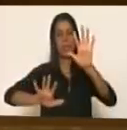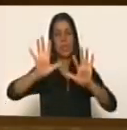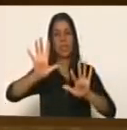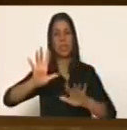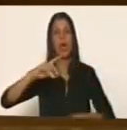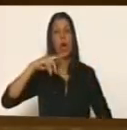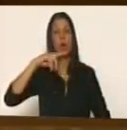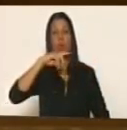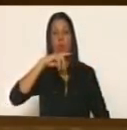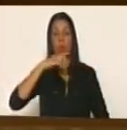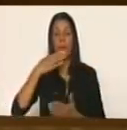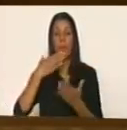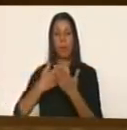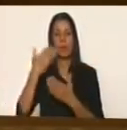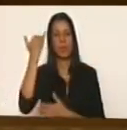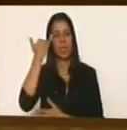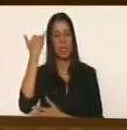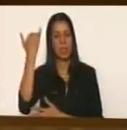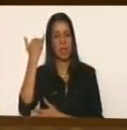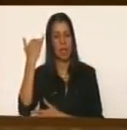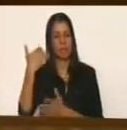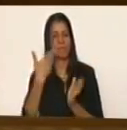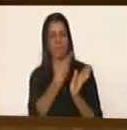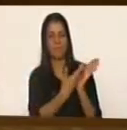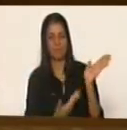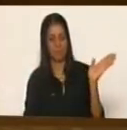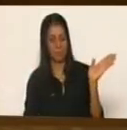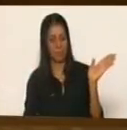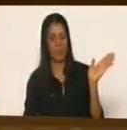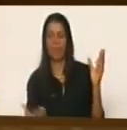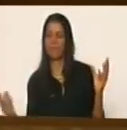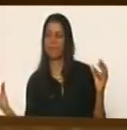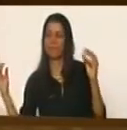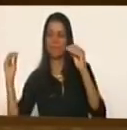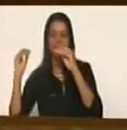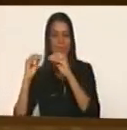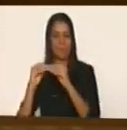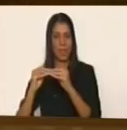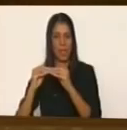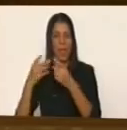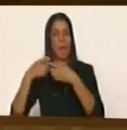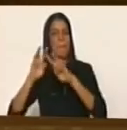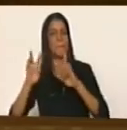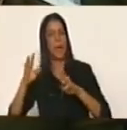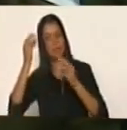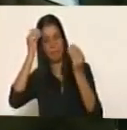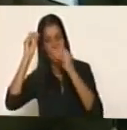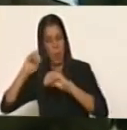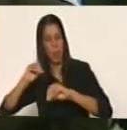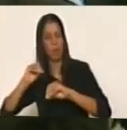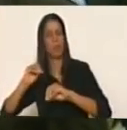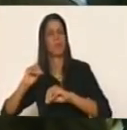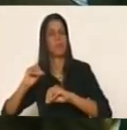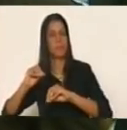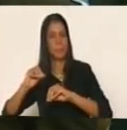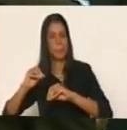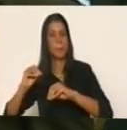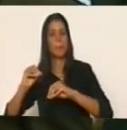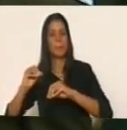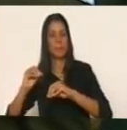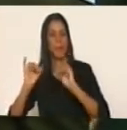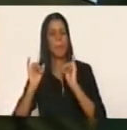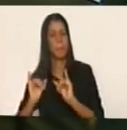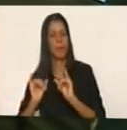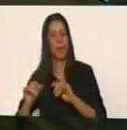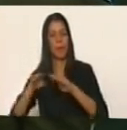propuesta recoge y acoge el espíritu de entendimiento que ha estado presente en la mesa